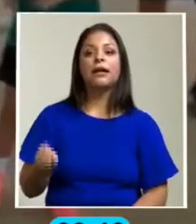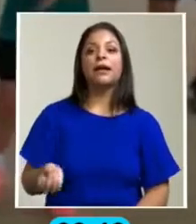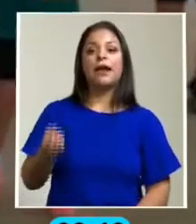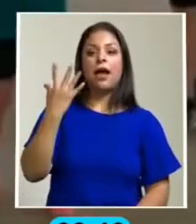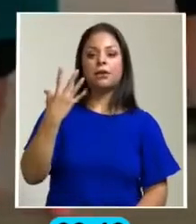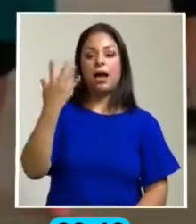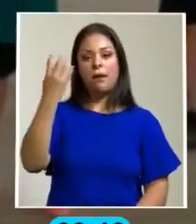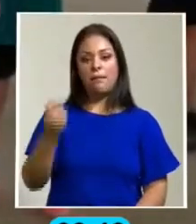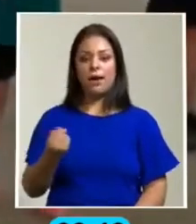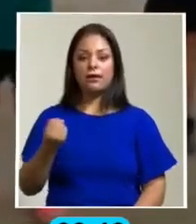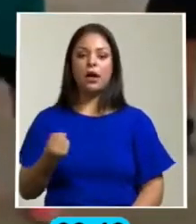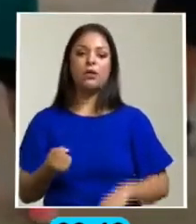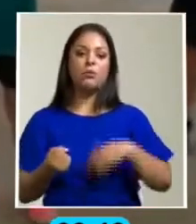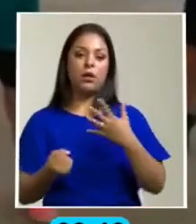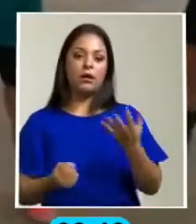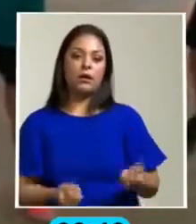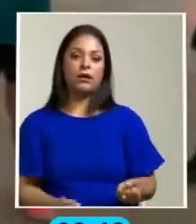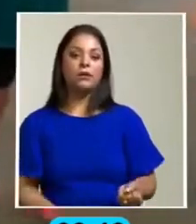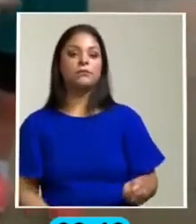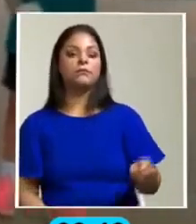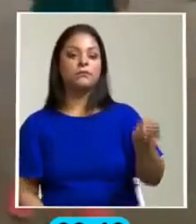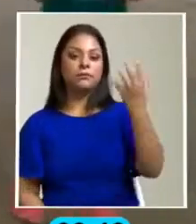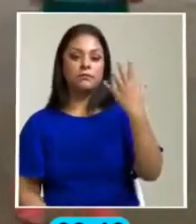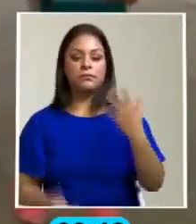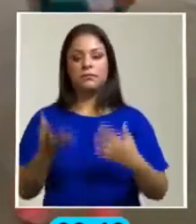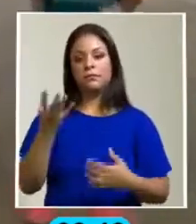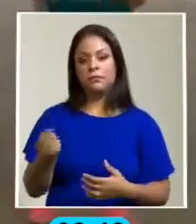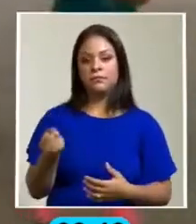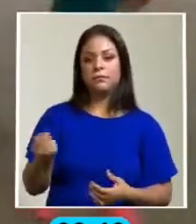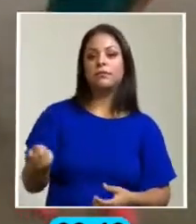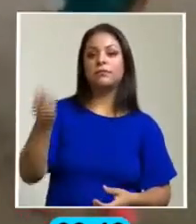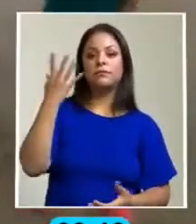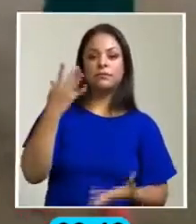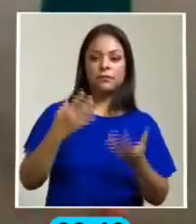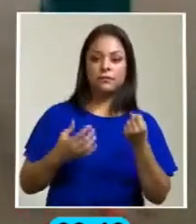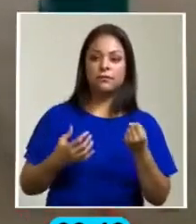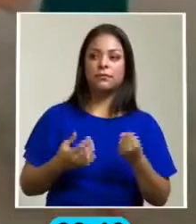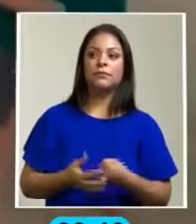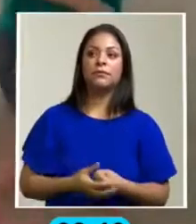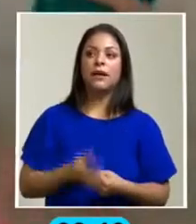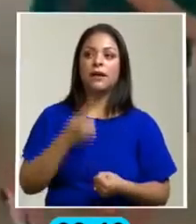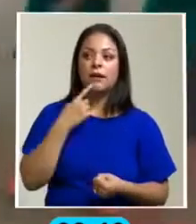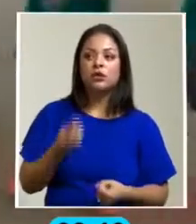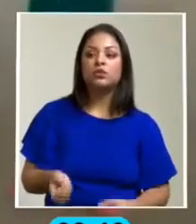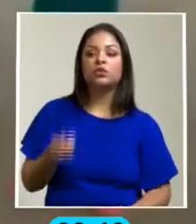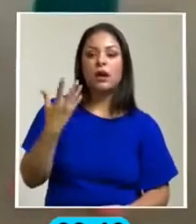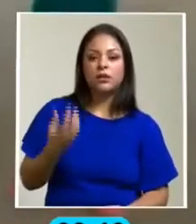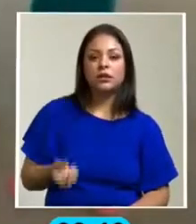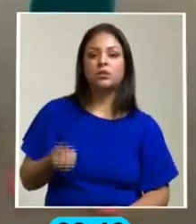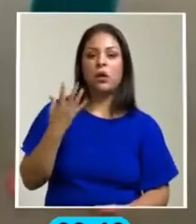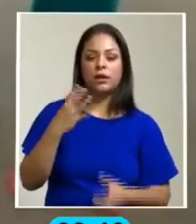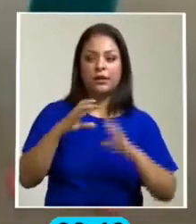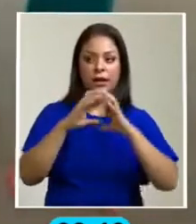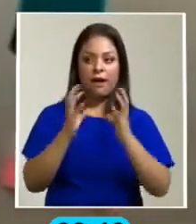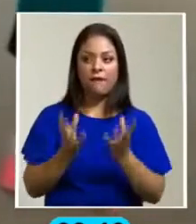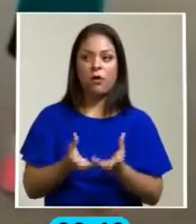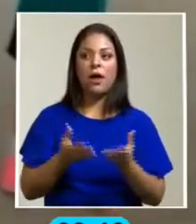manos, lanza con una, apaña con la otra. Suelte la bolita, Sofi, aquí no está. Suelte,